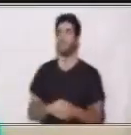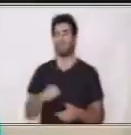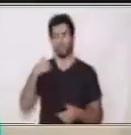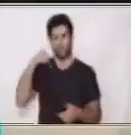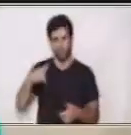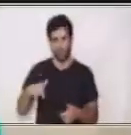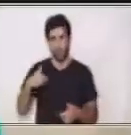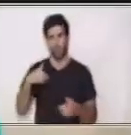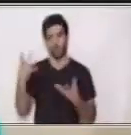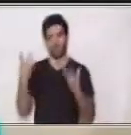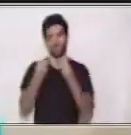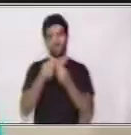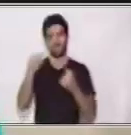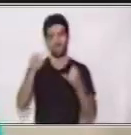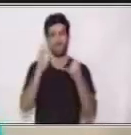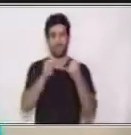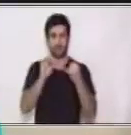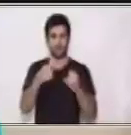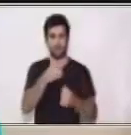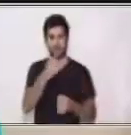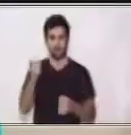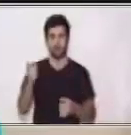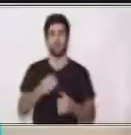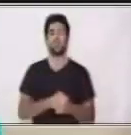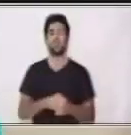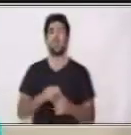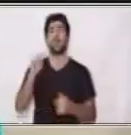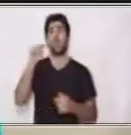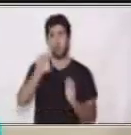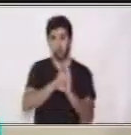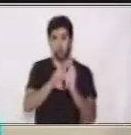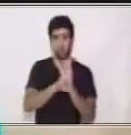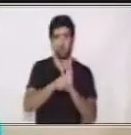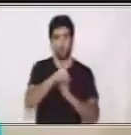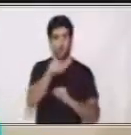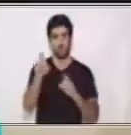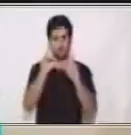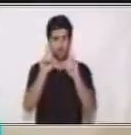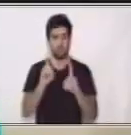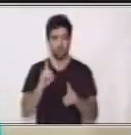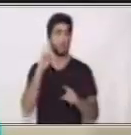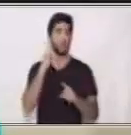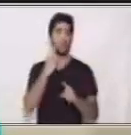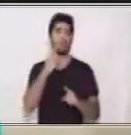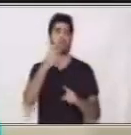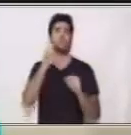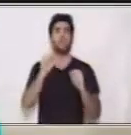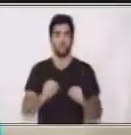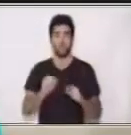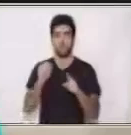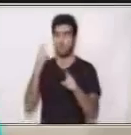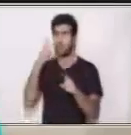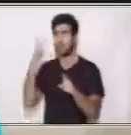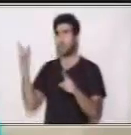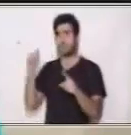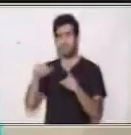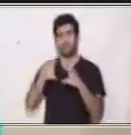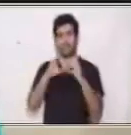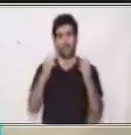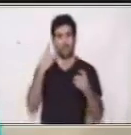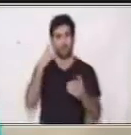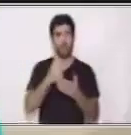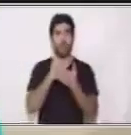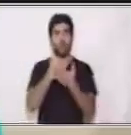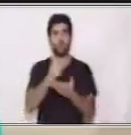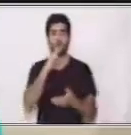bienvenido. Si en casa hay alguna persona con discapacidad, este tema le ayudará a ejercitar habilidades y destrezas como la atención,